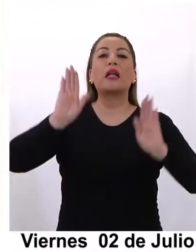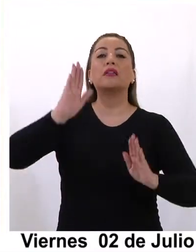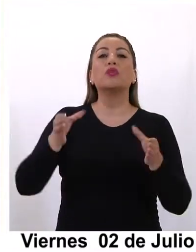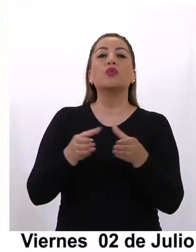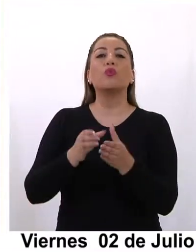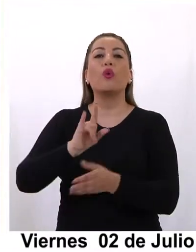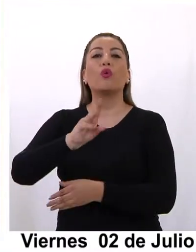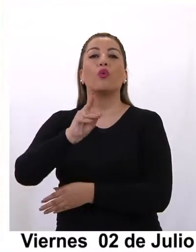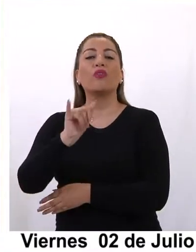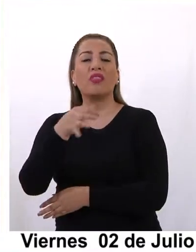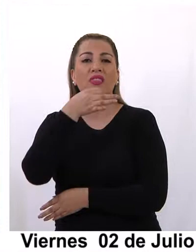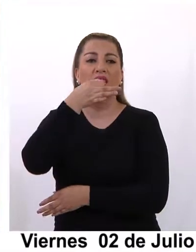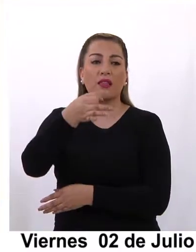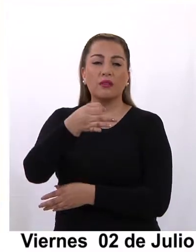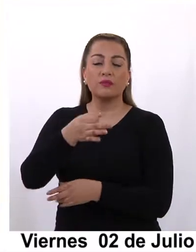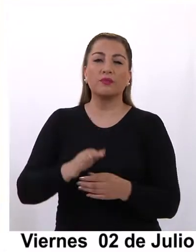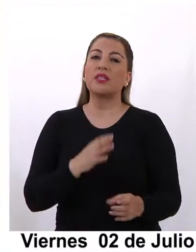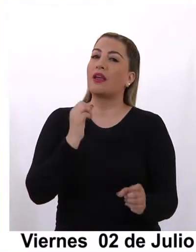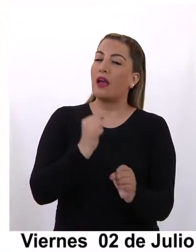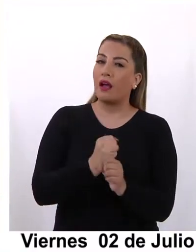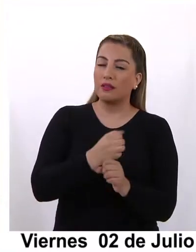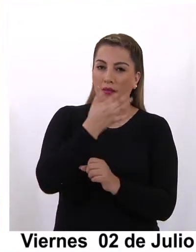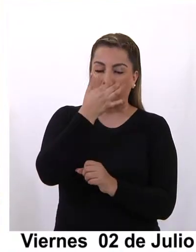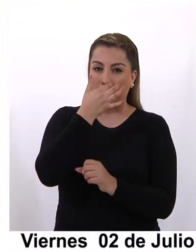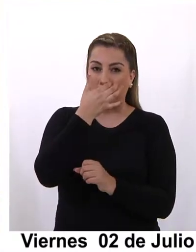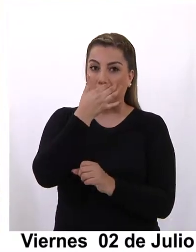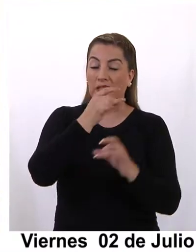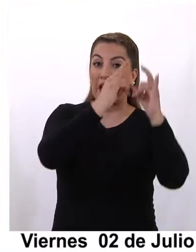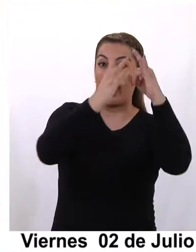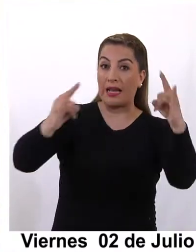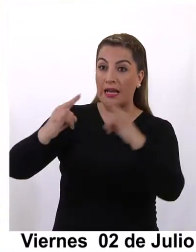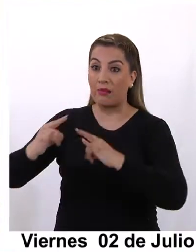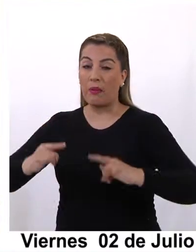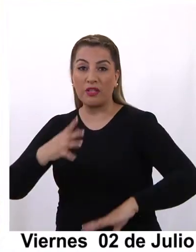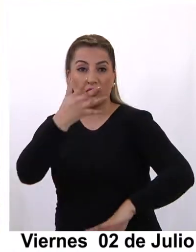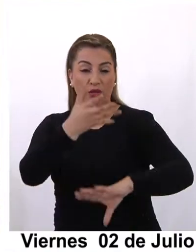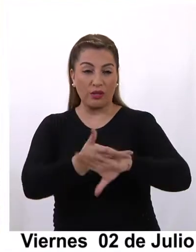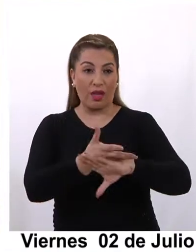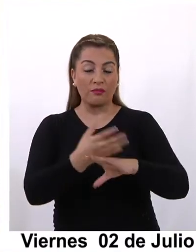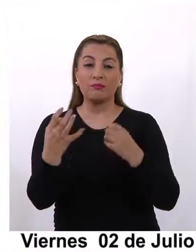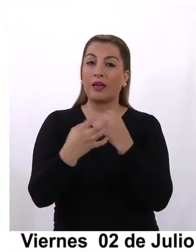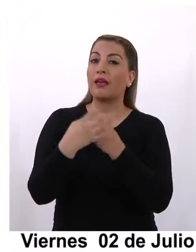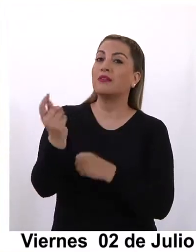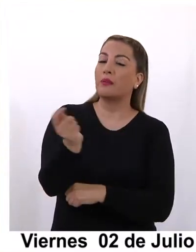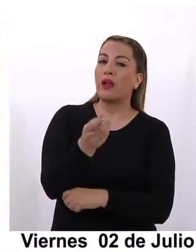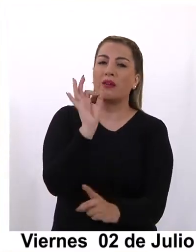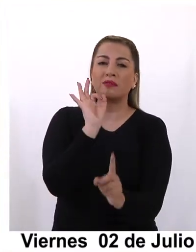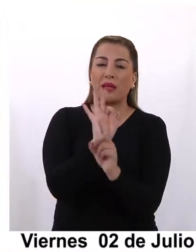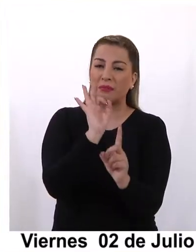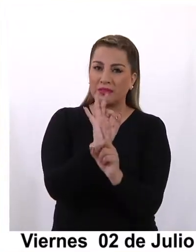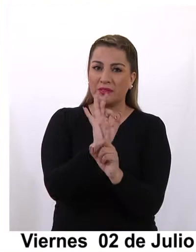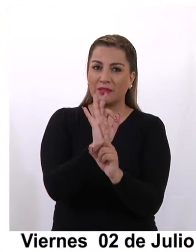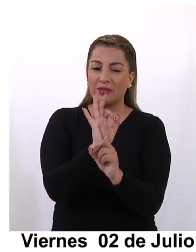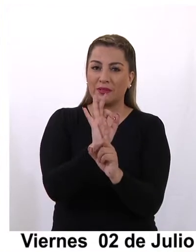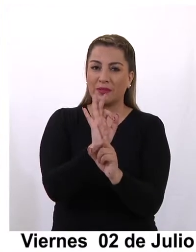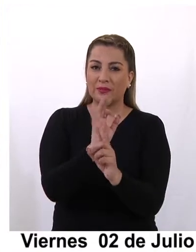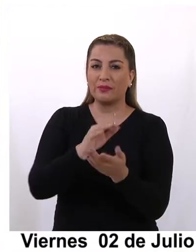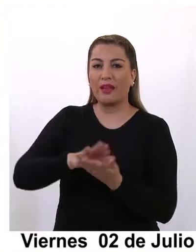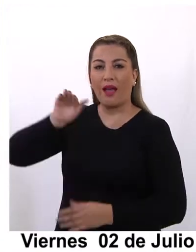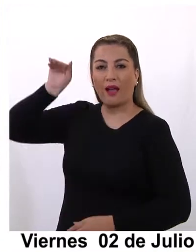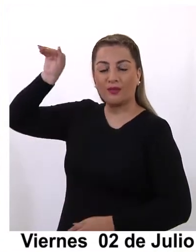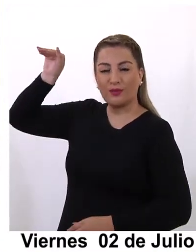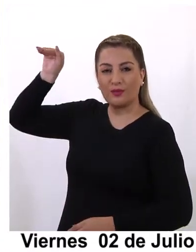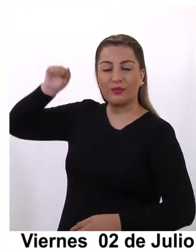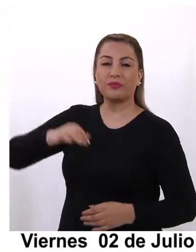la UDI se refirió a la gestión en cuanto a los campamentos que existen en la región, específicamente en la comuna de